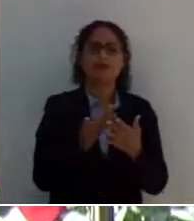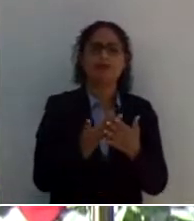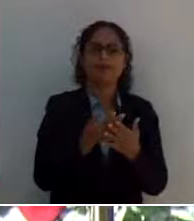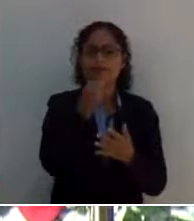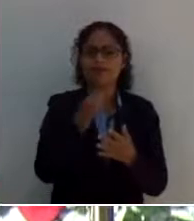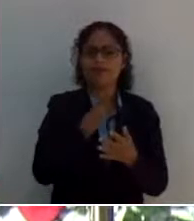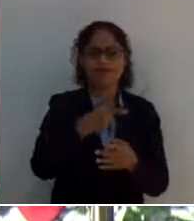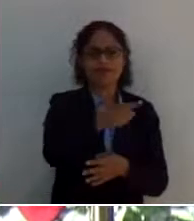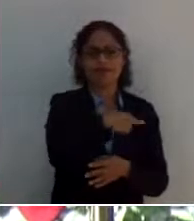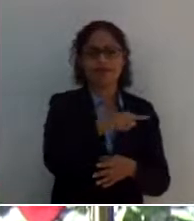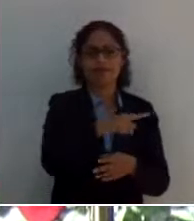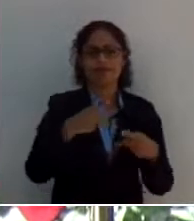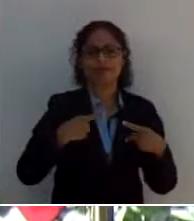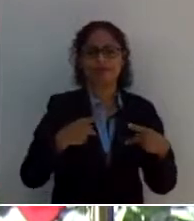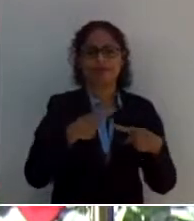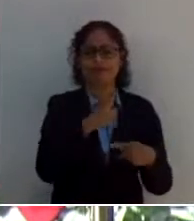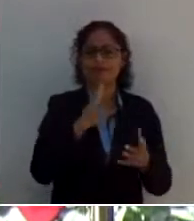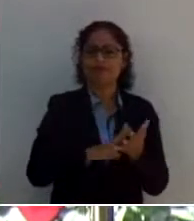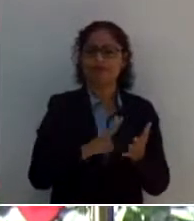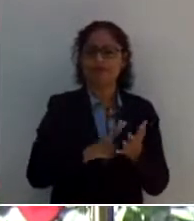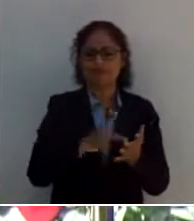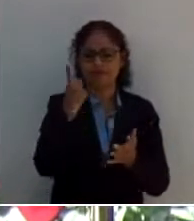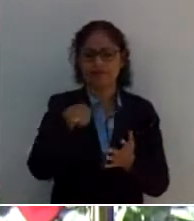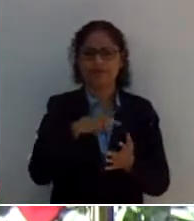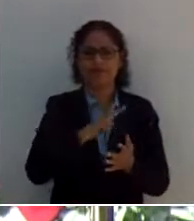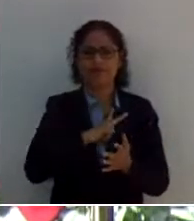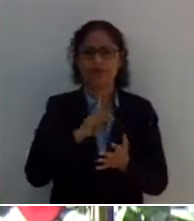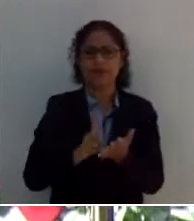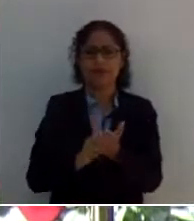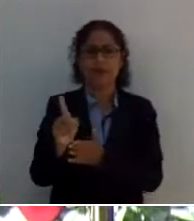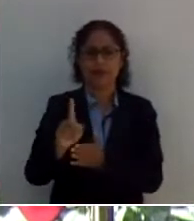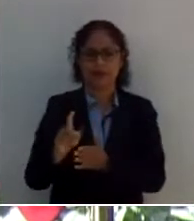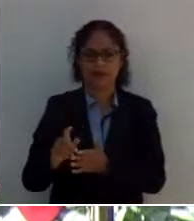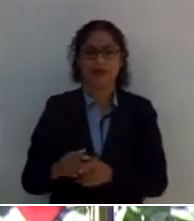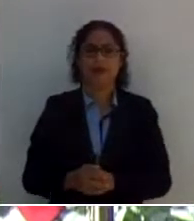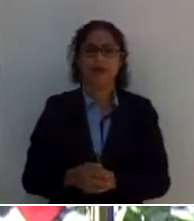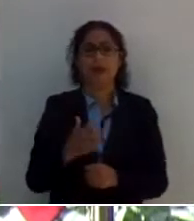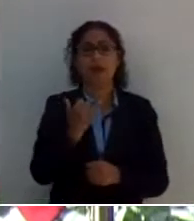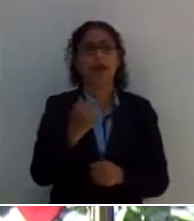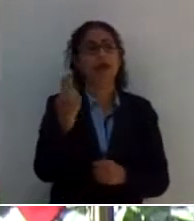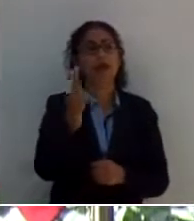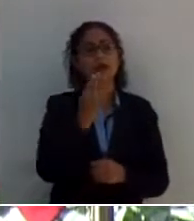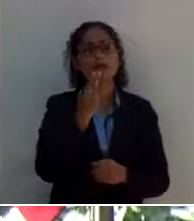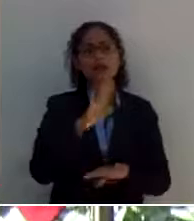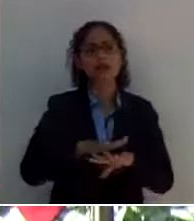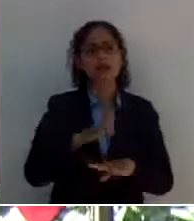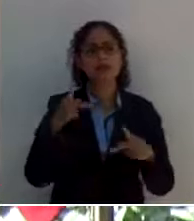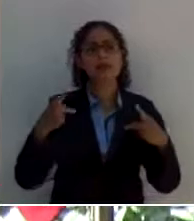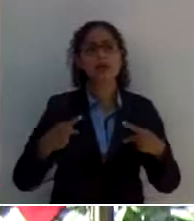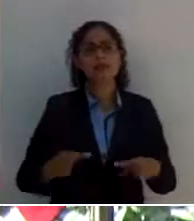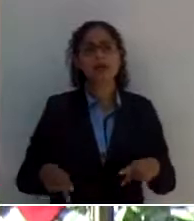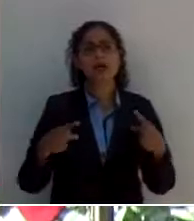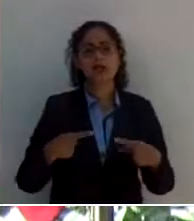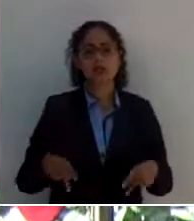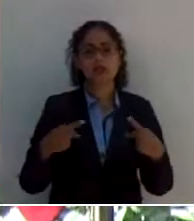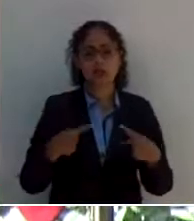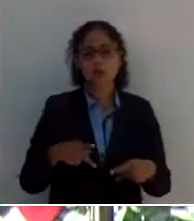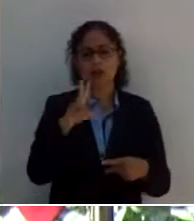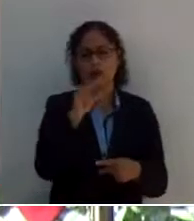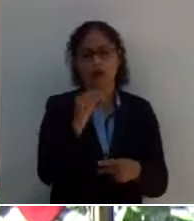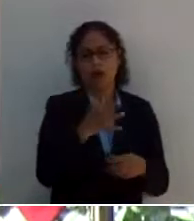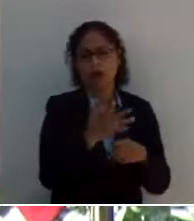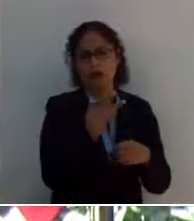mis compañeros teníamos que hacer valer el Estado de Derecho. Evitar que gente sin escrúpulos se impusiera en nuestra